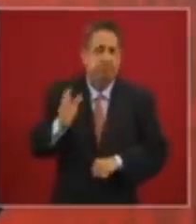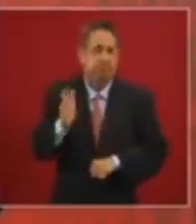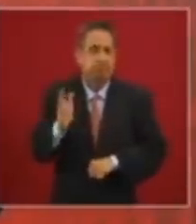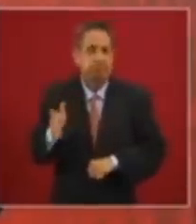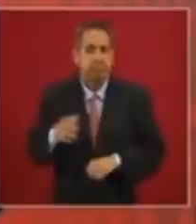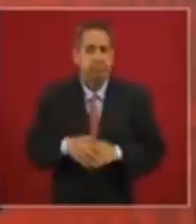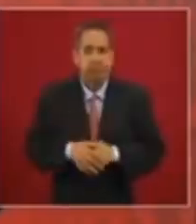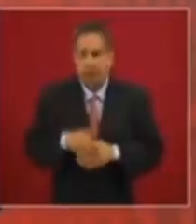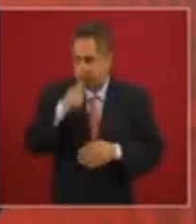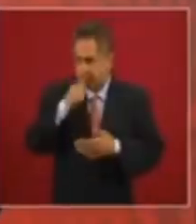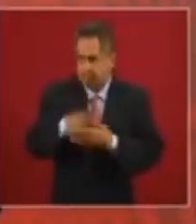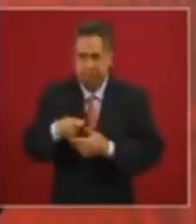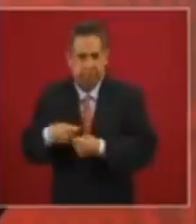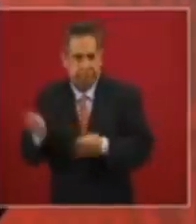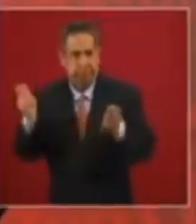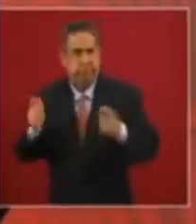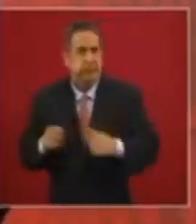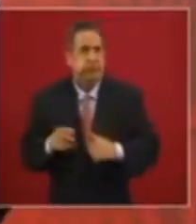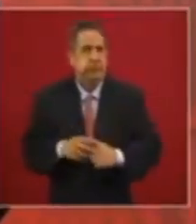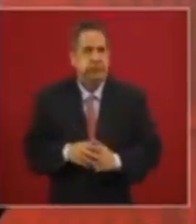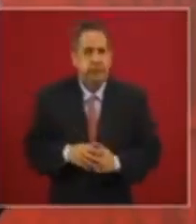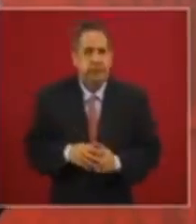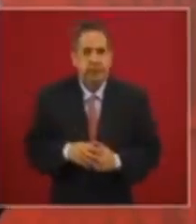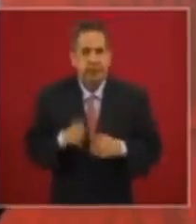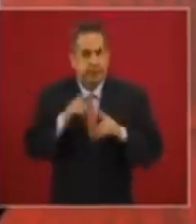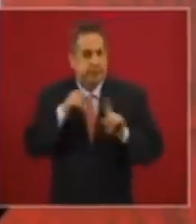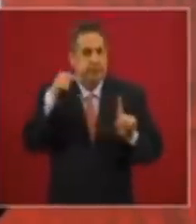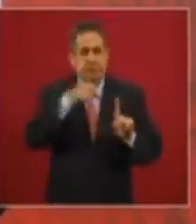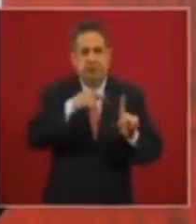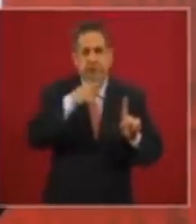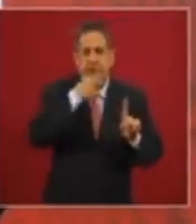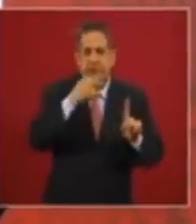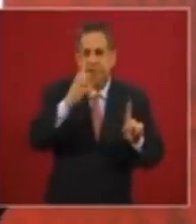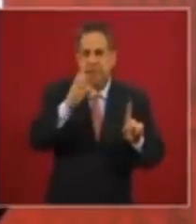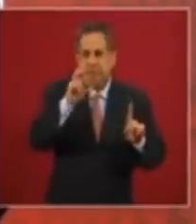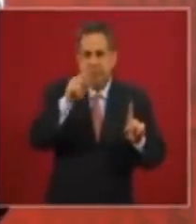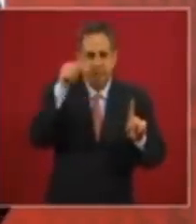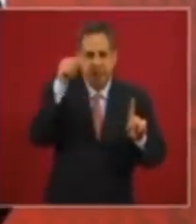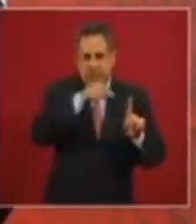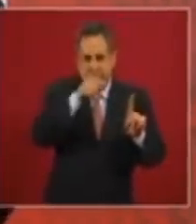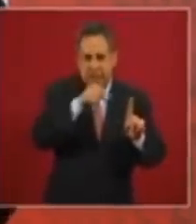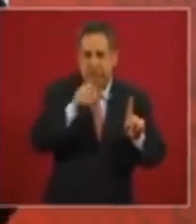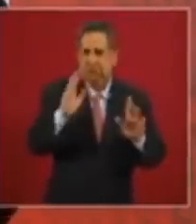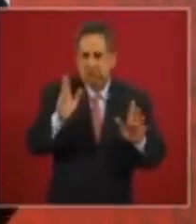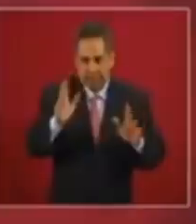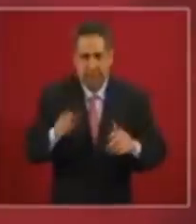ya girada en contra de este señor,